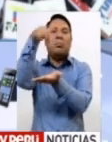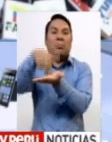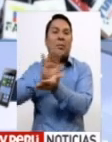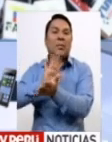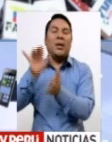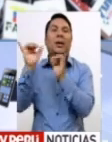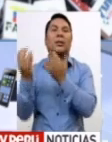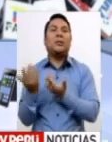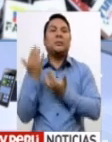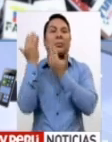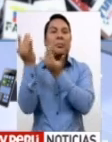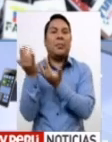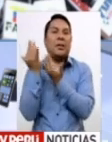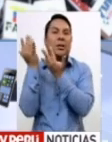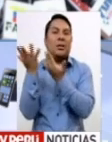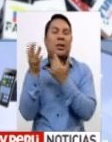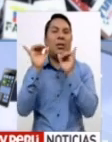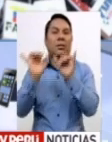con ellos también